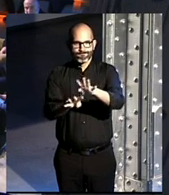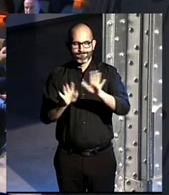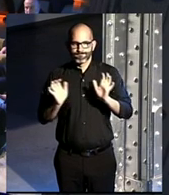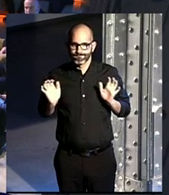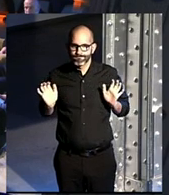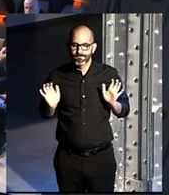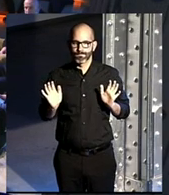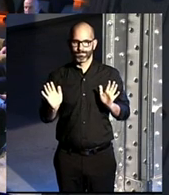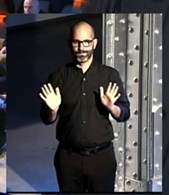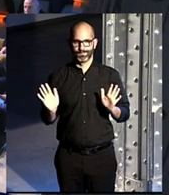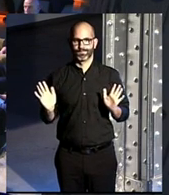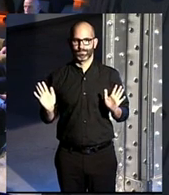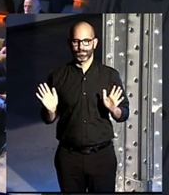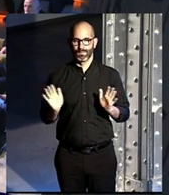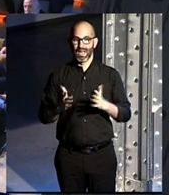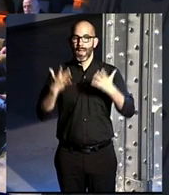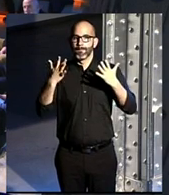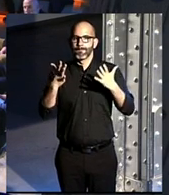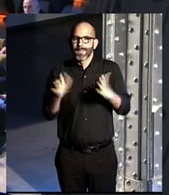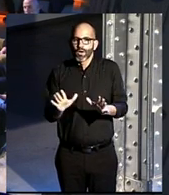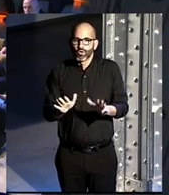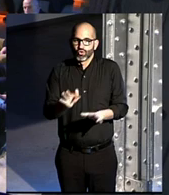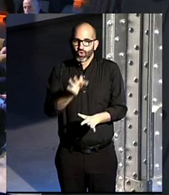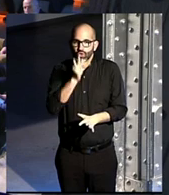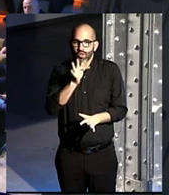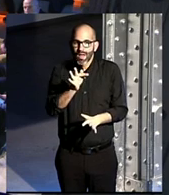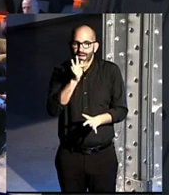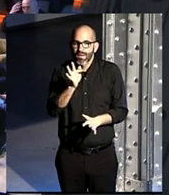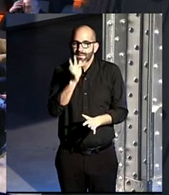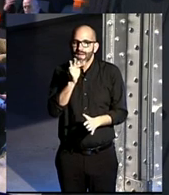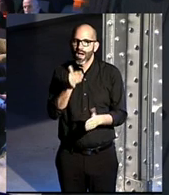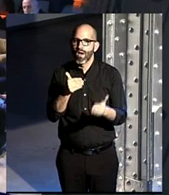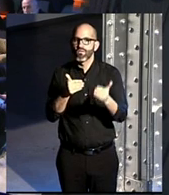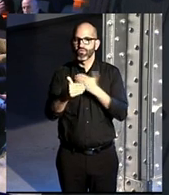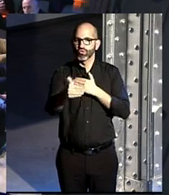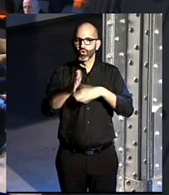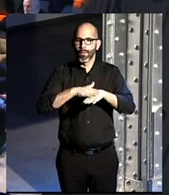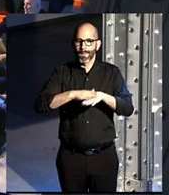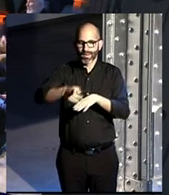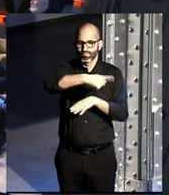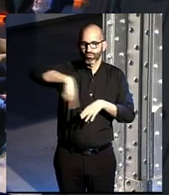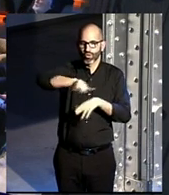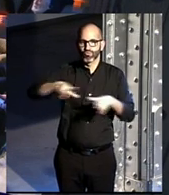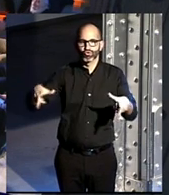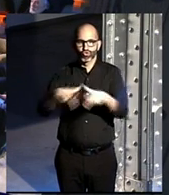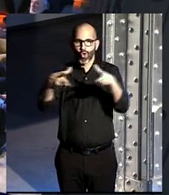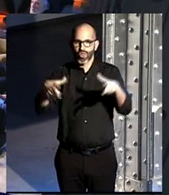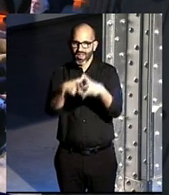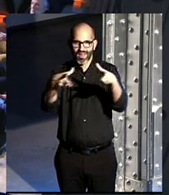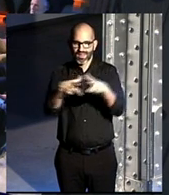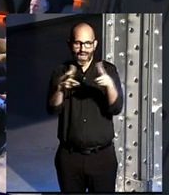forma. Pero no deja de ser preocupante el que el futuro para la mente colectiva, para la conciencia colectiva, se haya